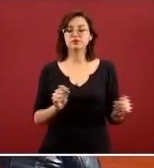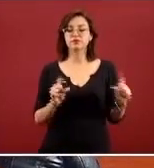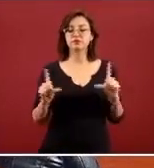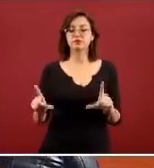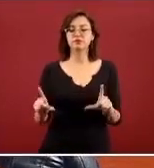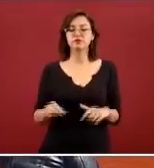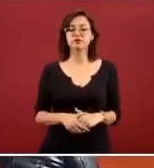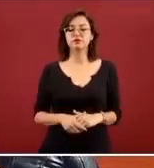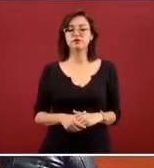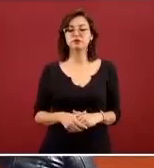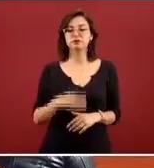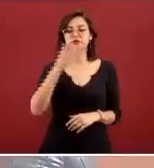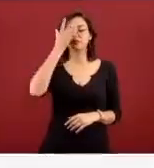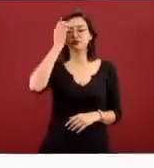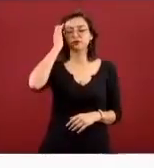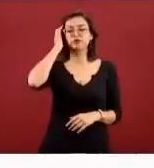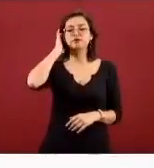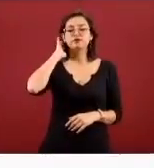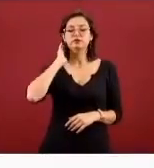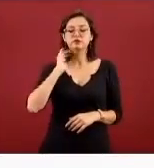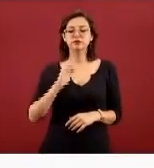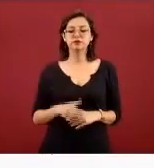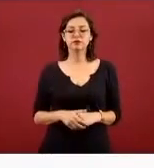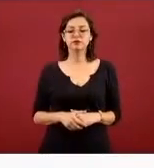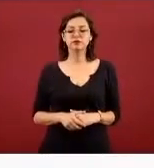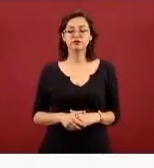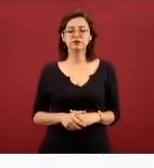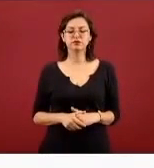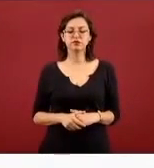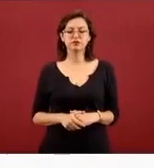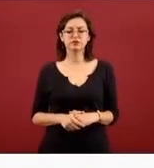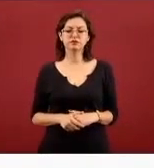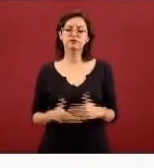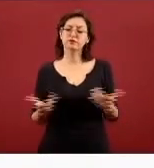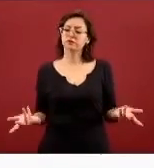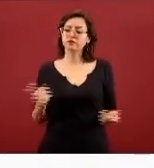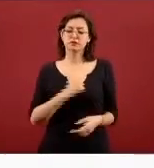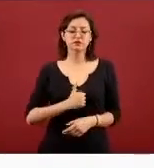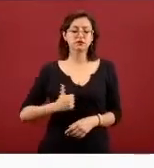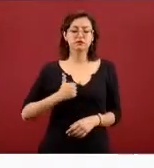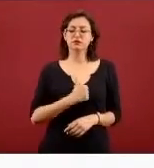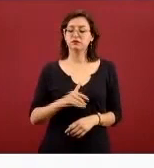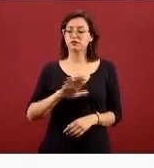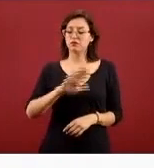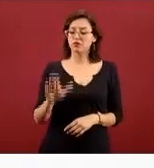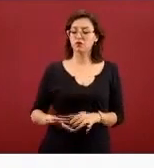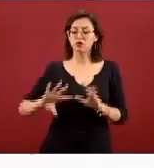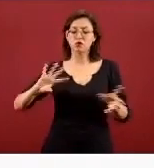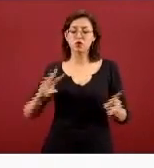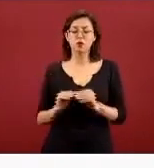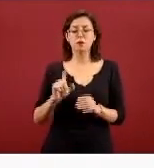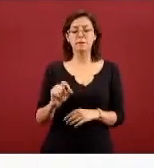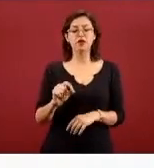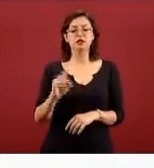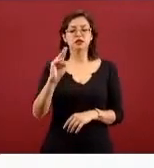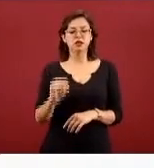Ahora vamos a la distribución de lo que han sido las lamentables hasta el momento 29 defunciones. Podemos